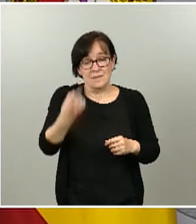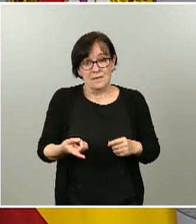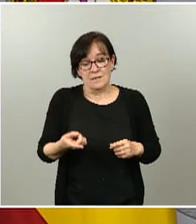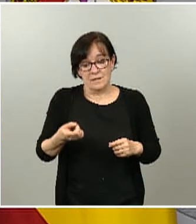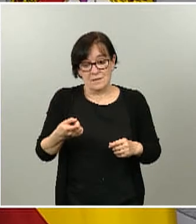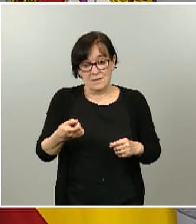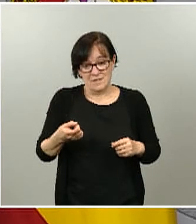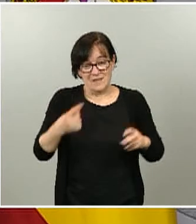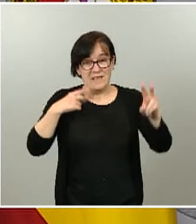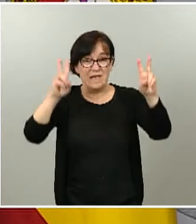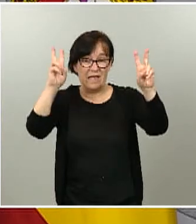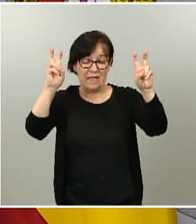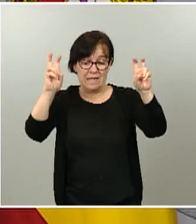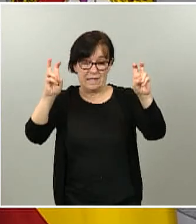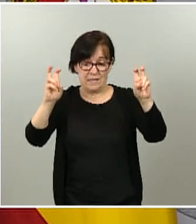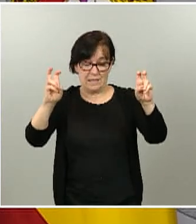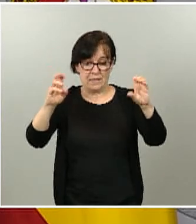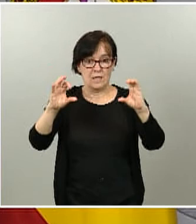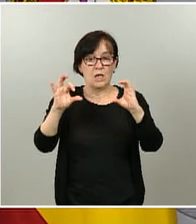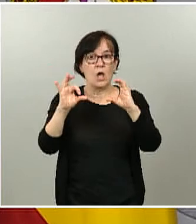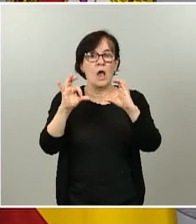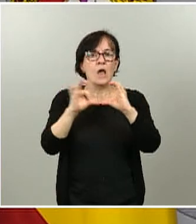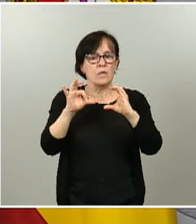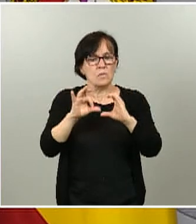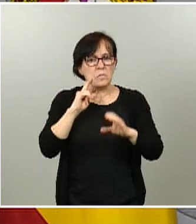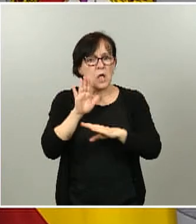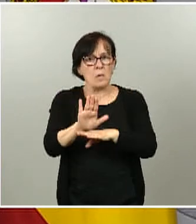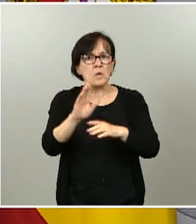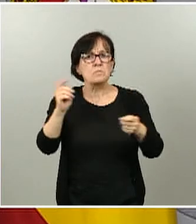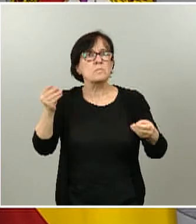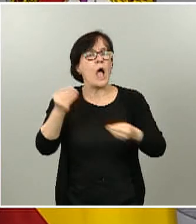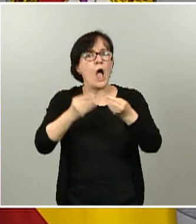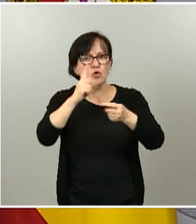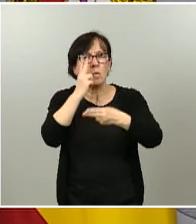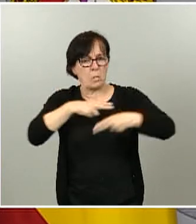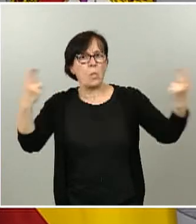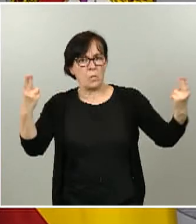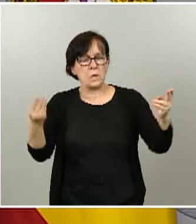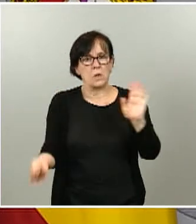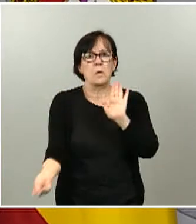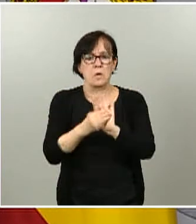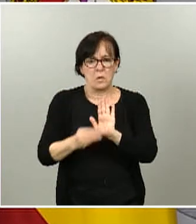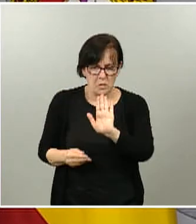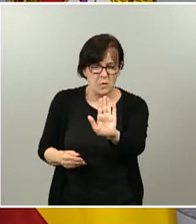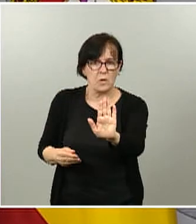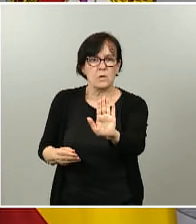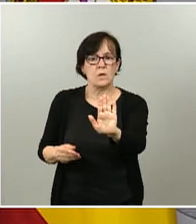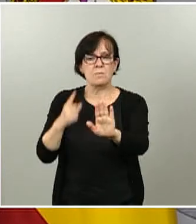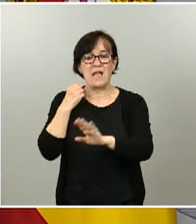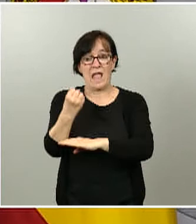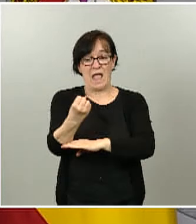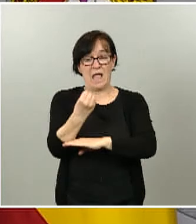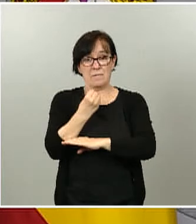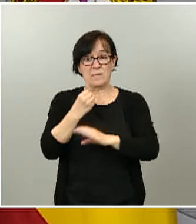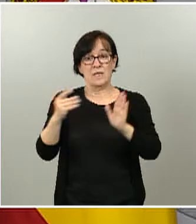cuestiones que Ciudadanos ha planteado y que creo que ha hecho pública, ha planteado para apoyar el decreto del estado